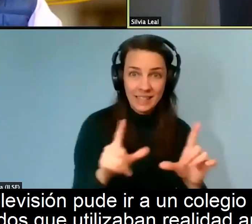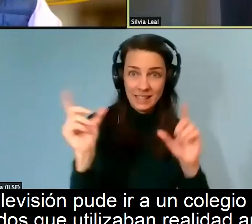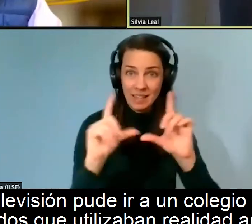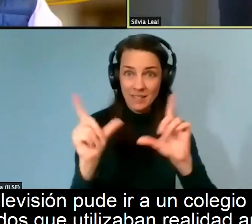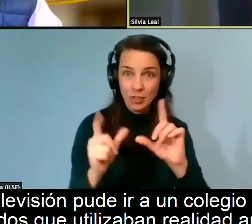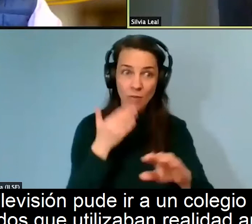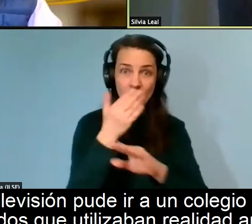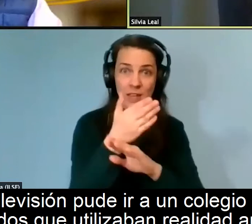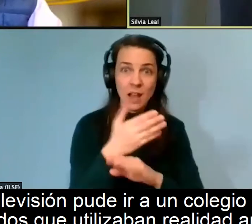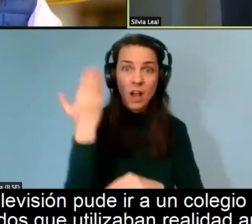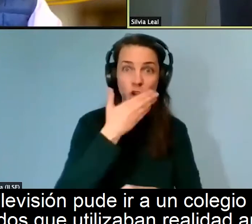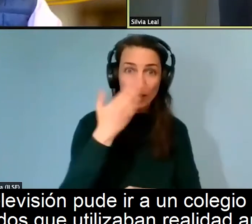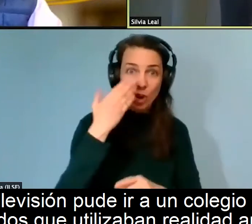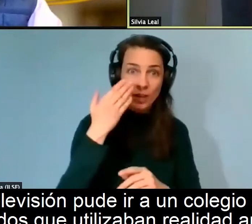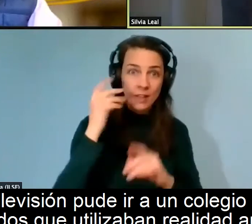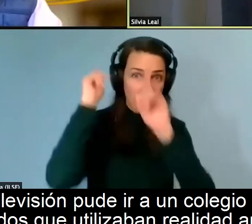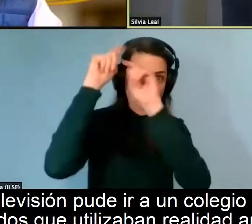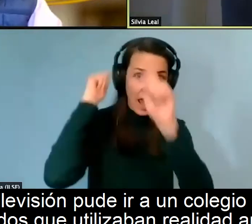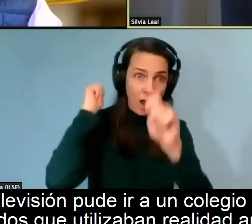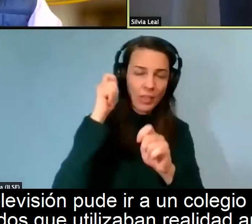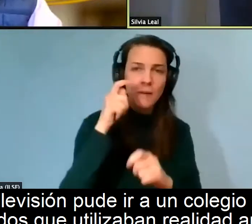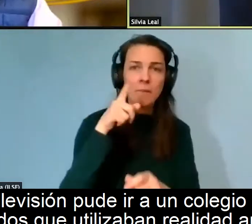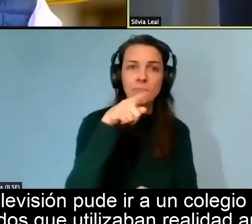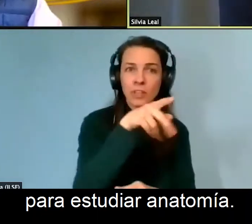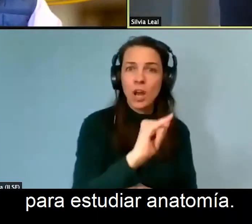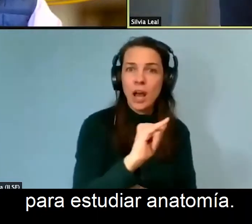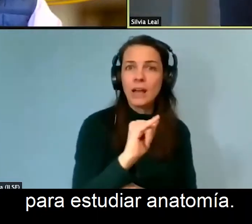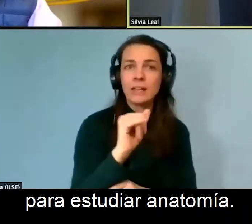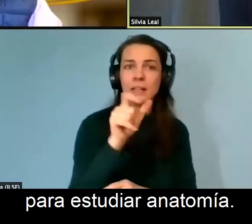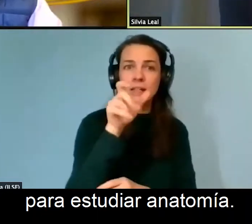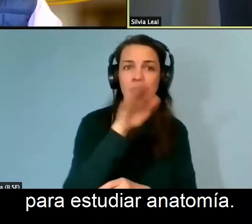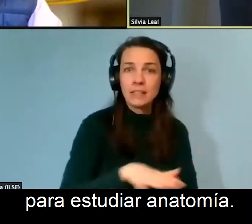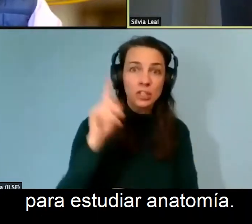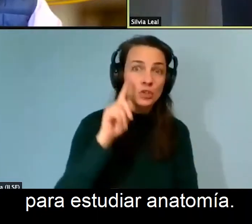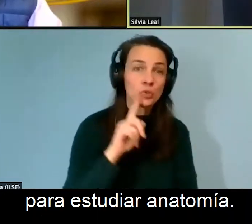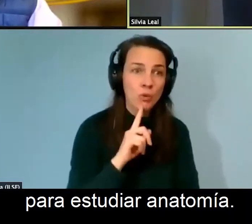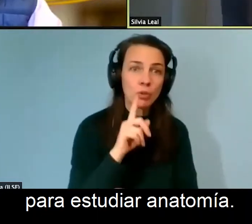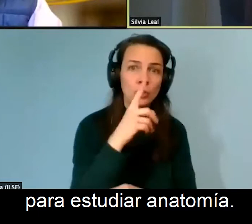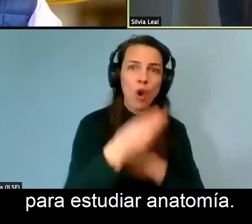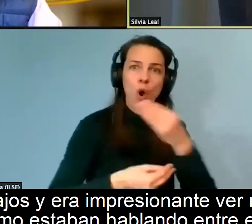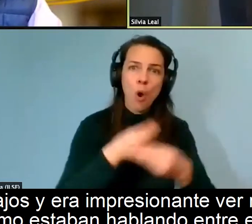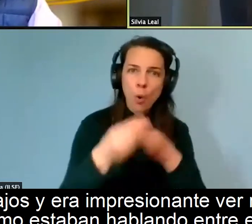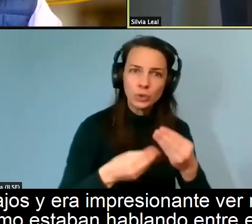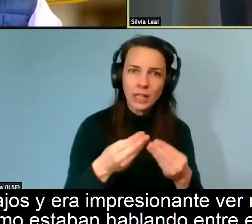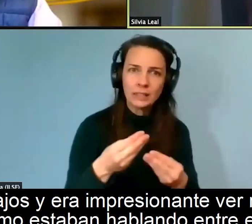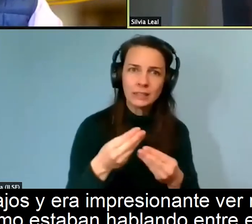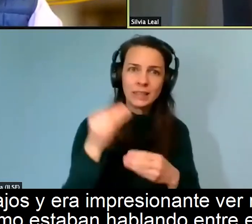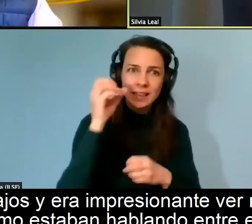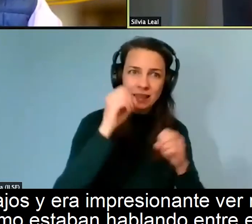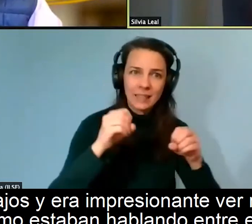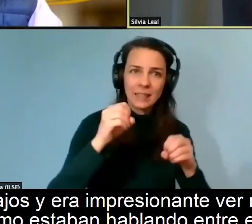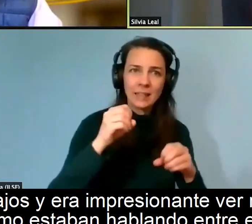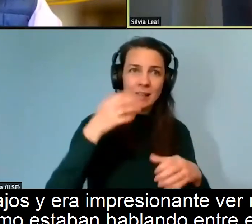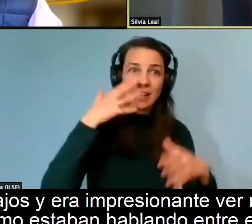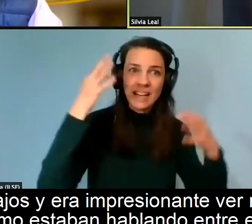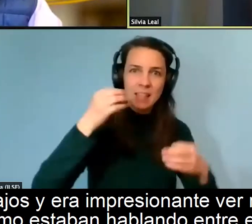en este caso eran niños, bueno, sordos, que utilizaban la realidad aumentada para estudiar anatomía. Eran muy pequeñajos.